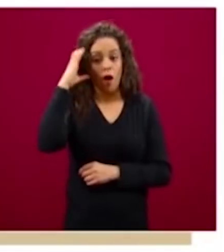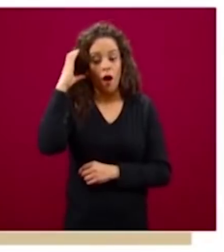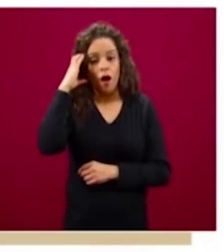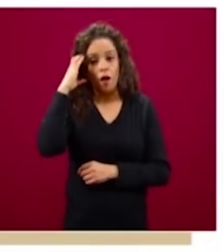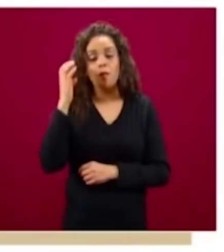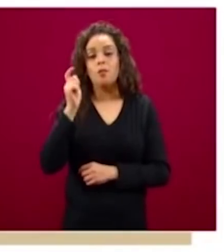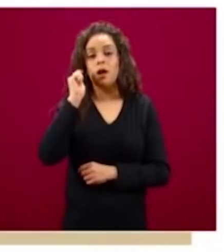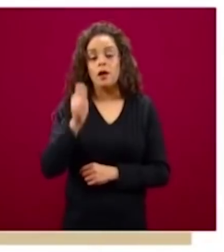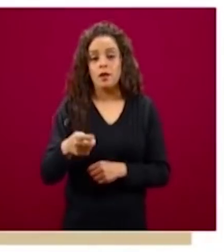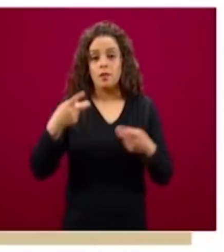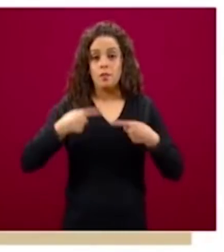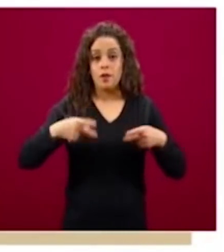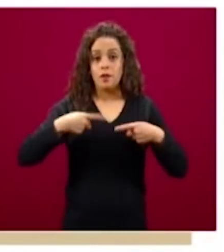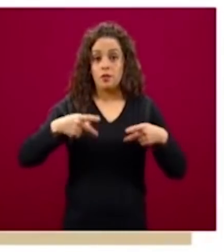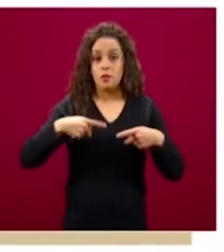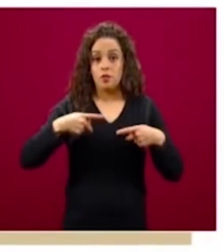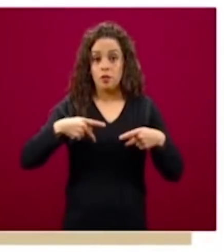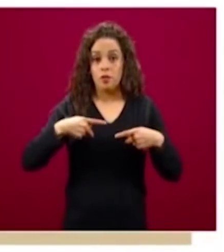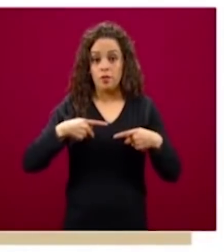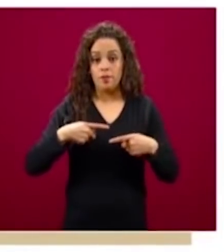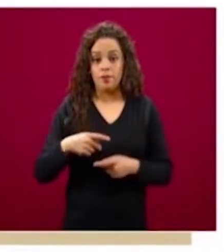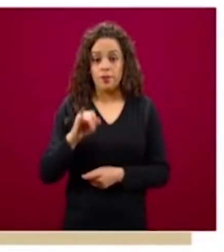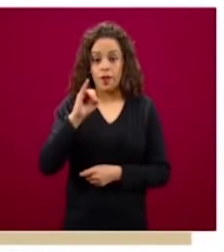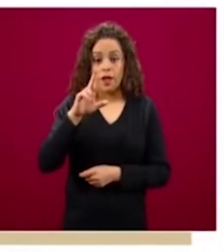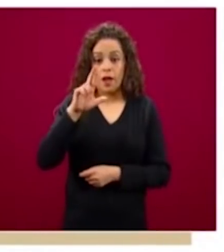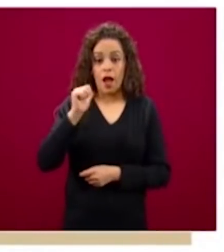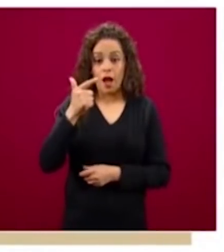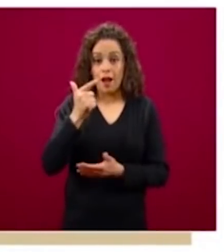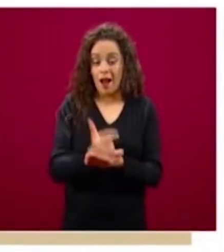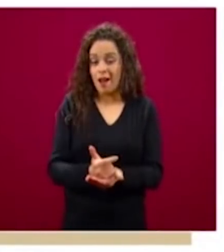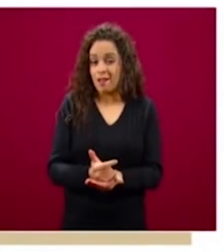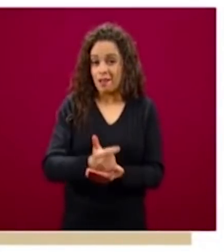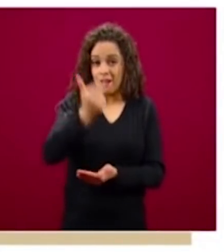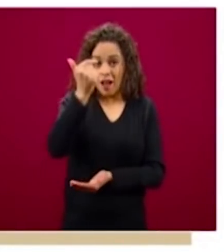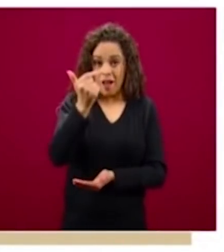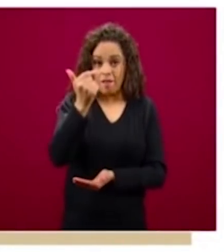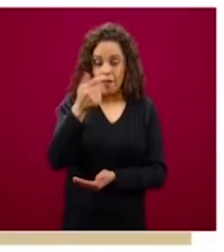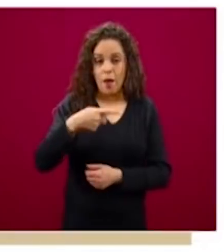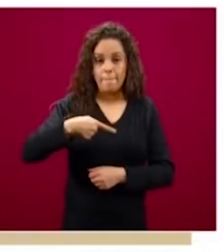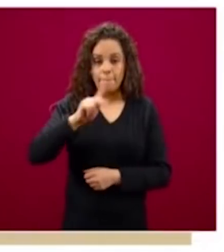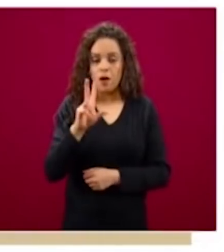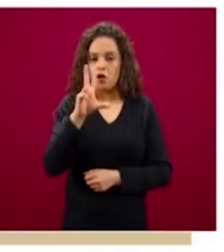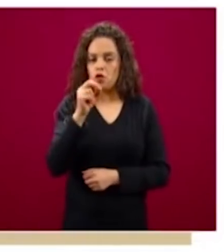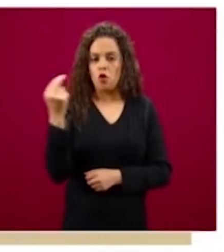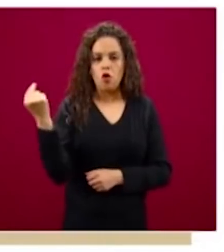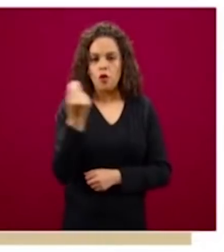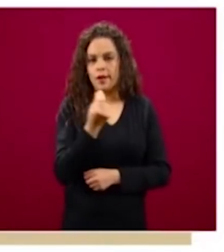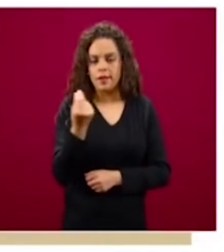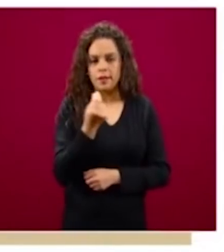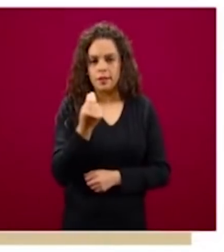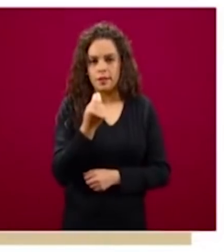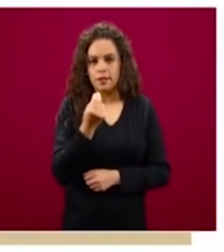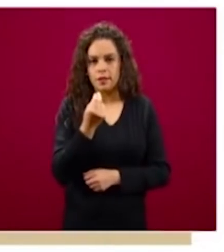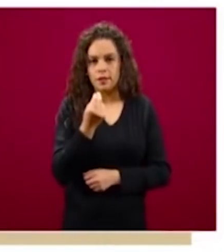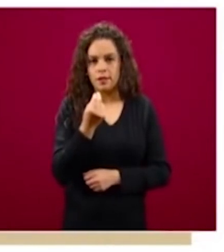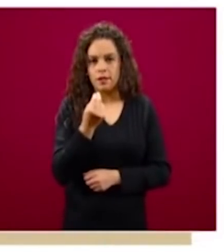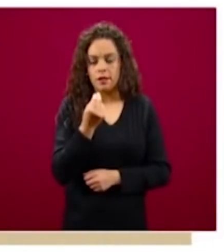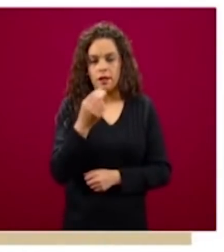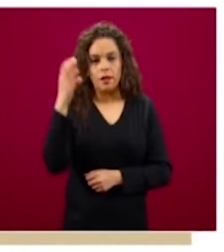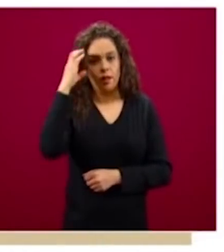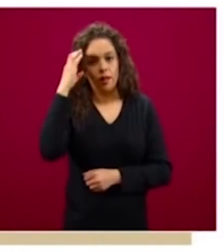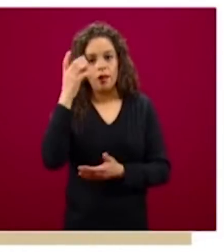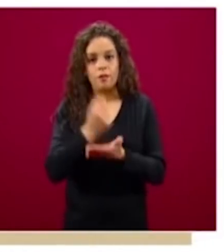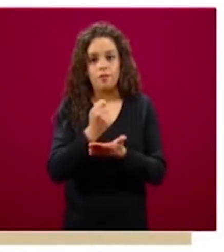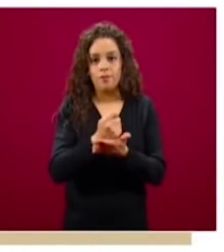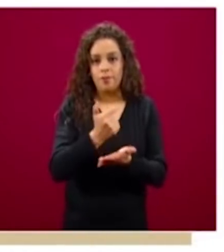pacientes con IRAG grave, pero que no necesitan una cama de atención crítica, por eso le decimos cama